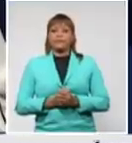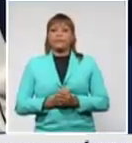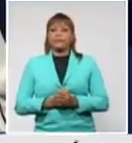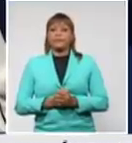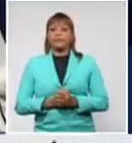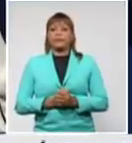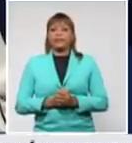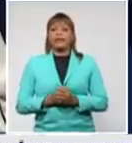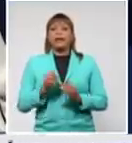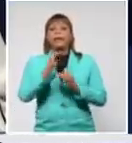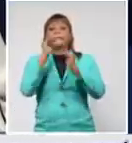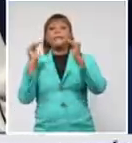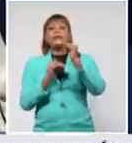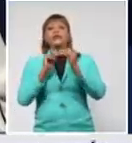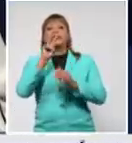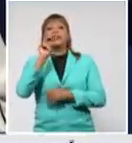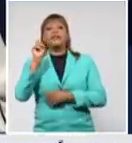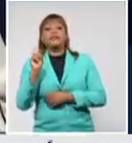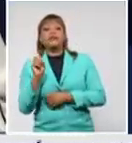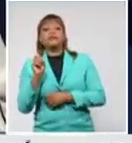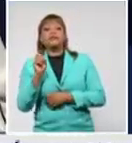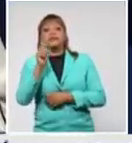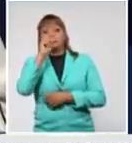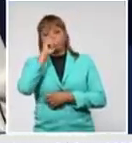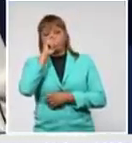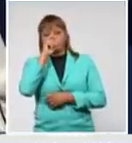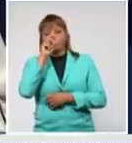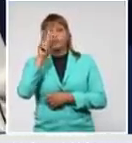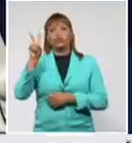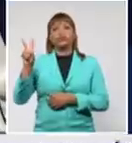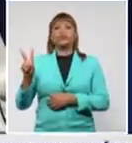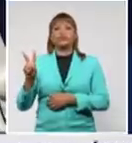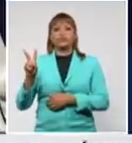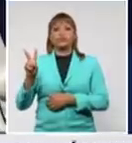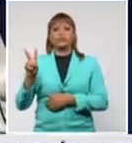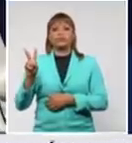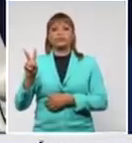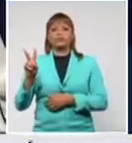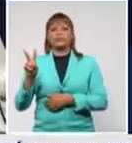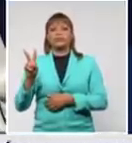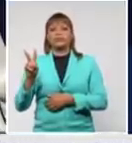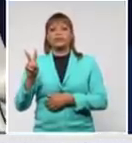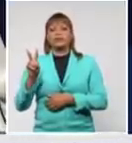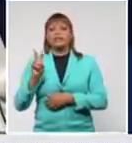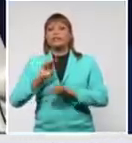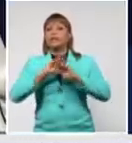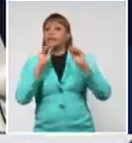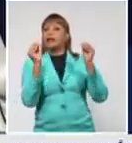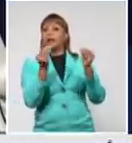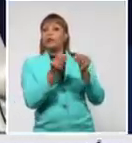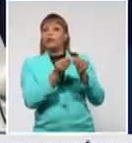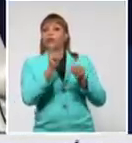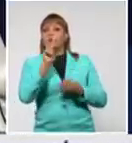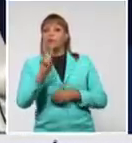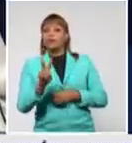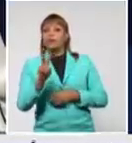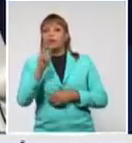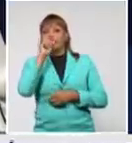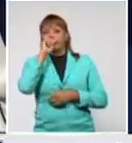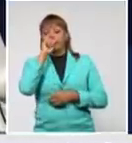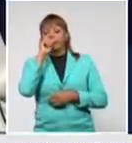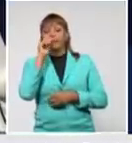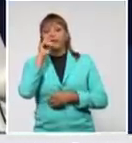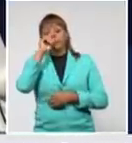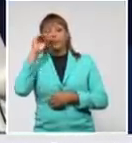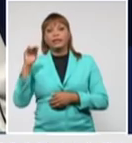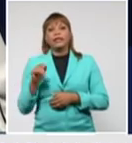Menores de 20 años se diagnostican ayer 2, y con esto se acumulan los 2 en edades pediátricas, o sea, de